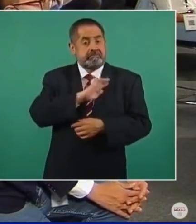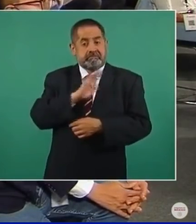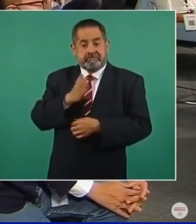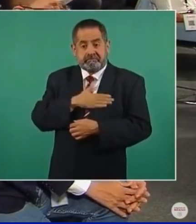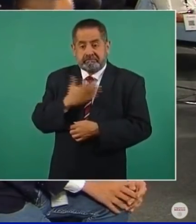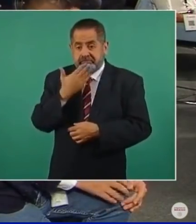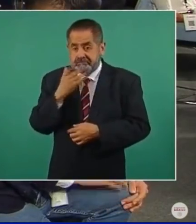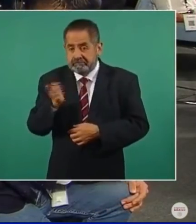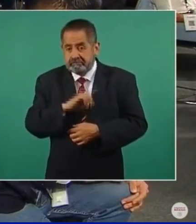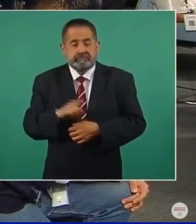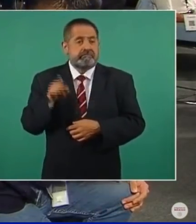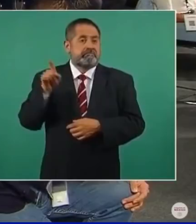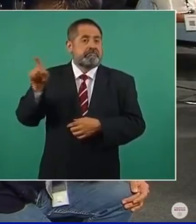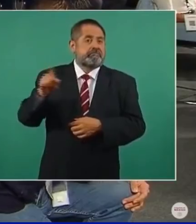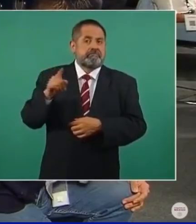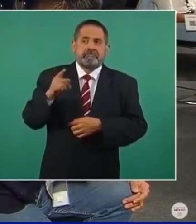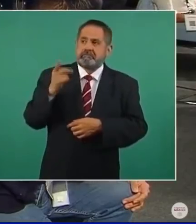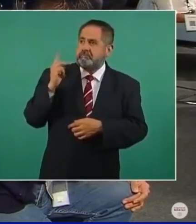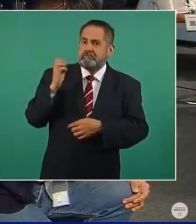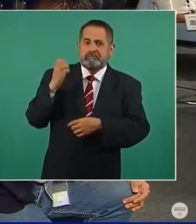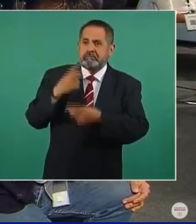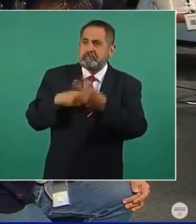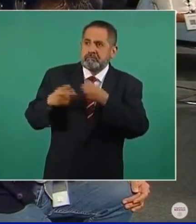viento, entonces